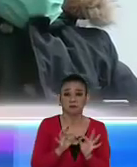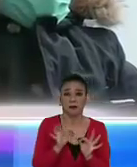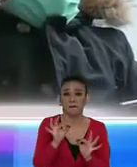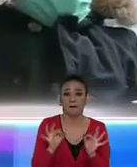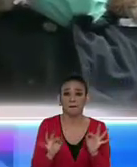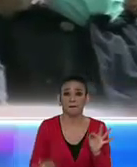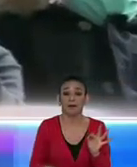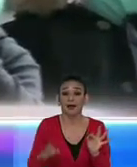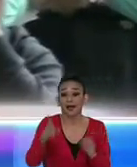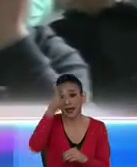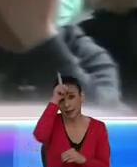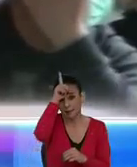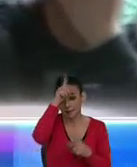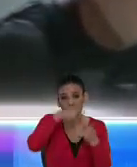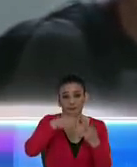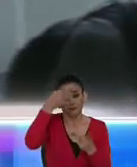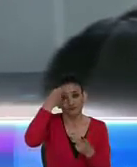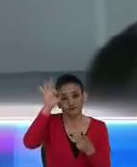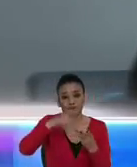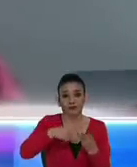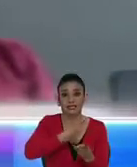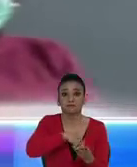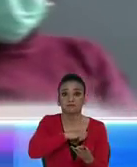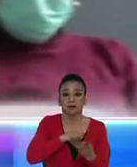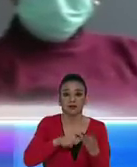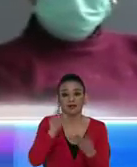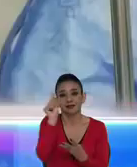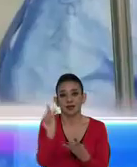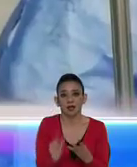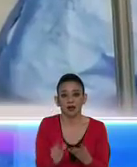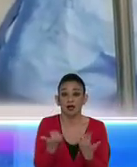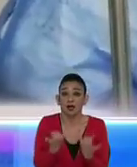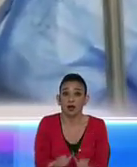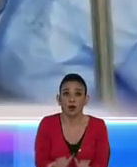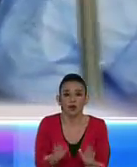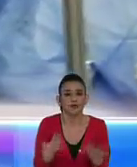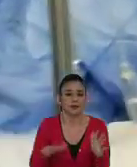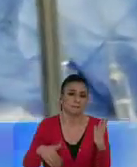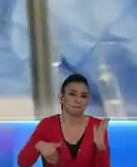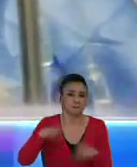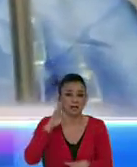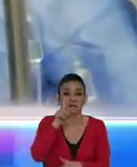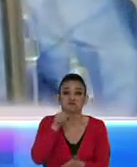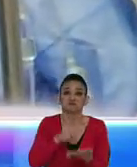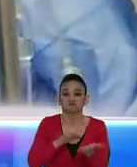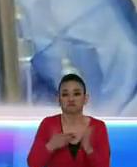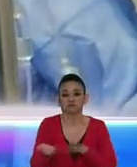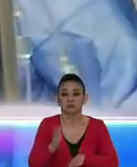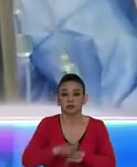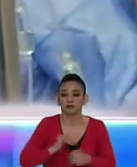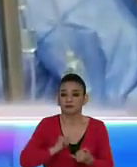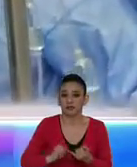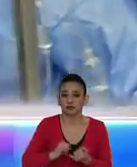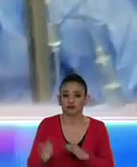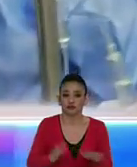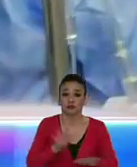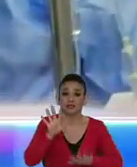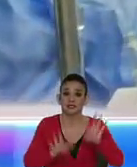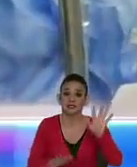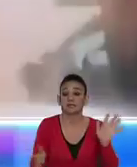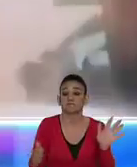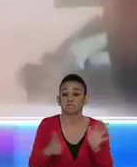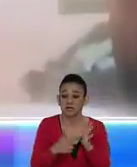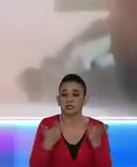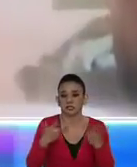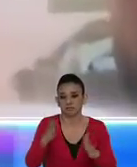Alemania, Francia, España e Italia, que ahora registra ya más de 1,000 muertes por el virus y más de 15,000 casos. En